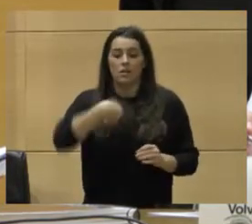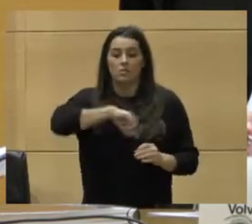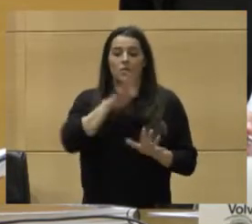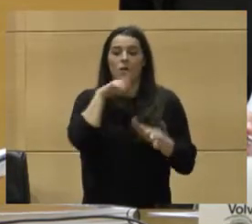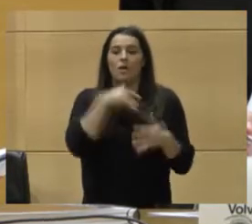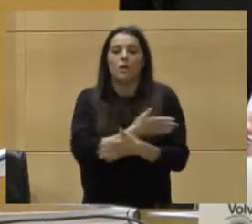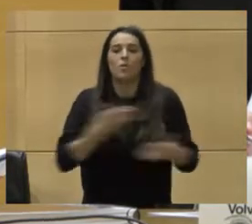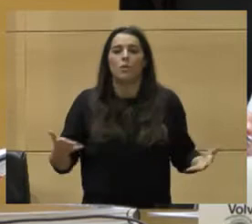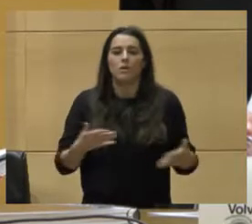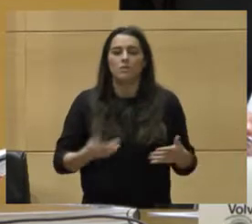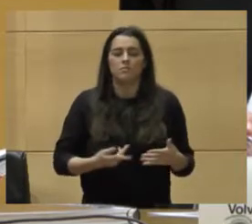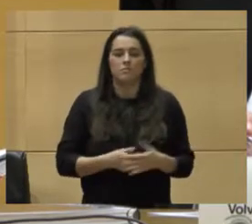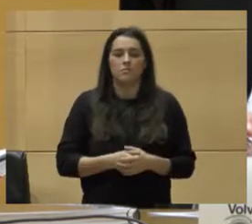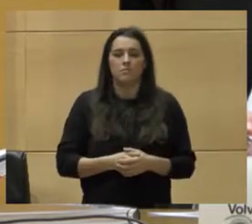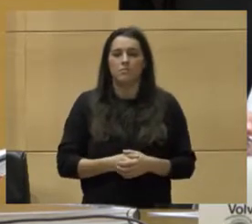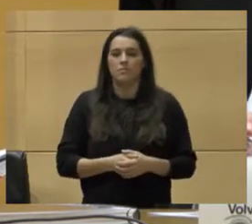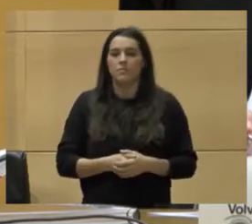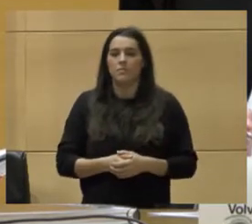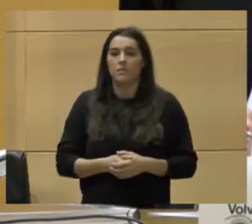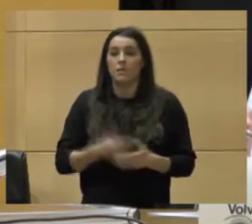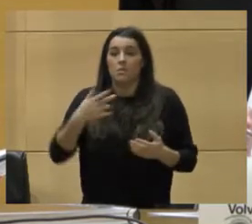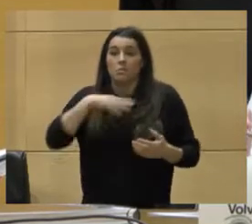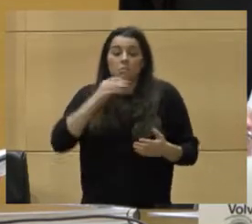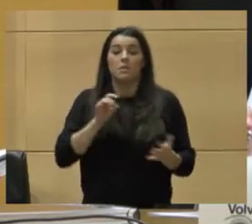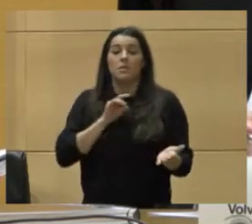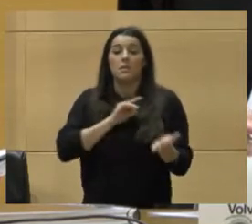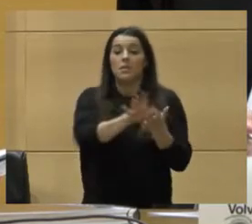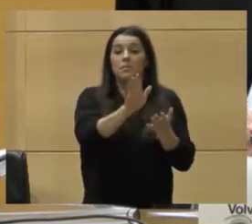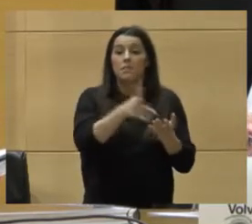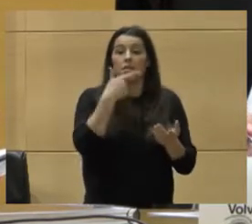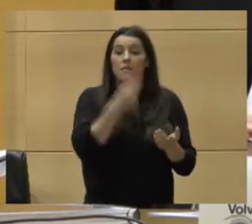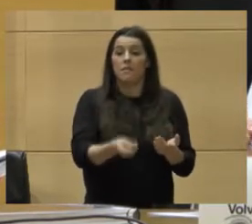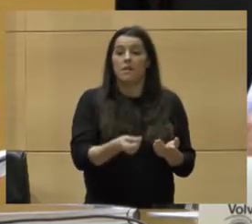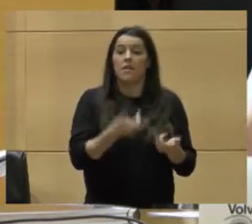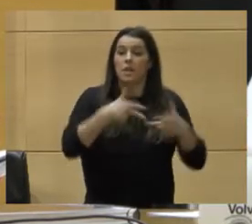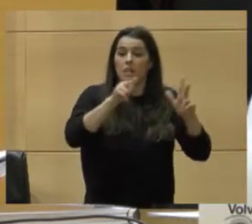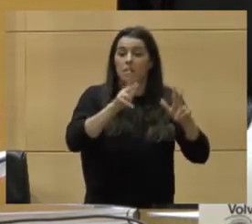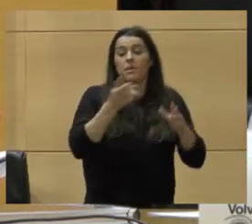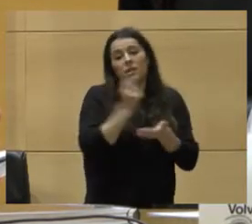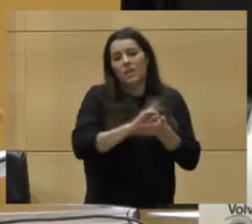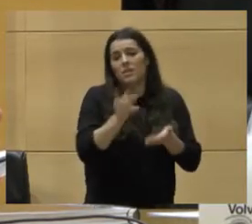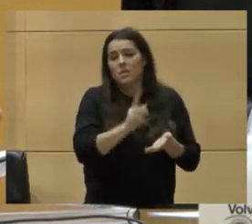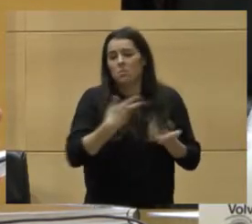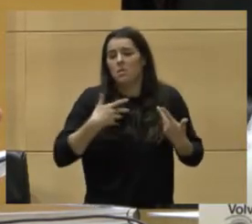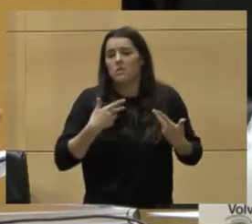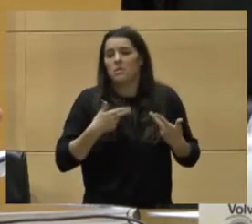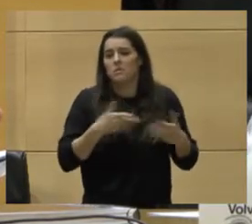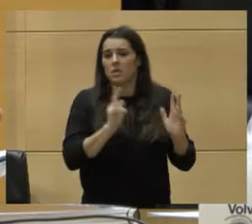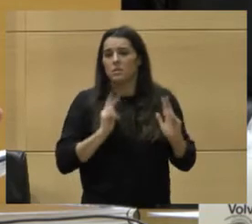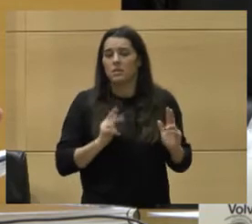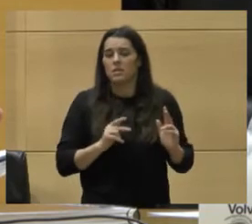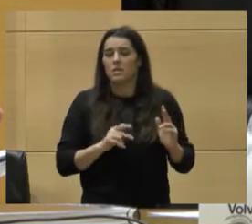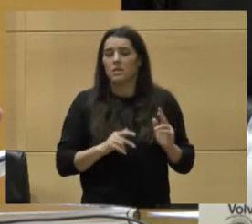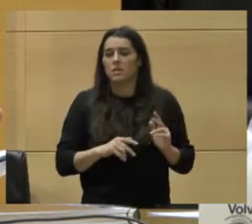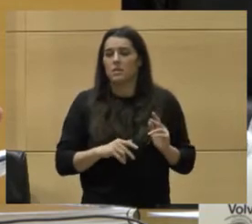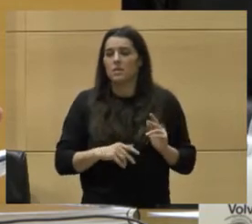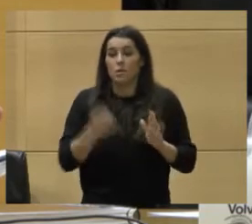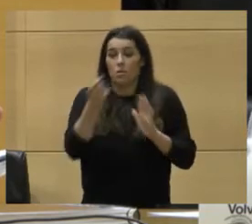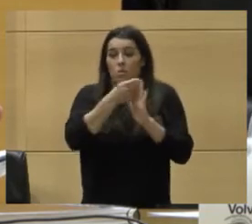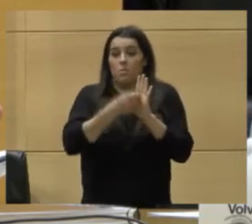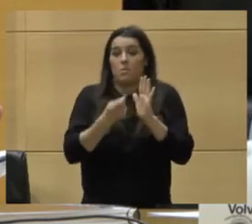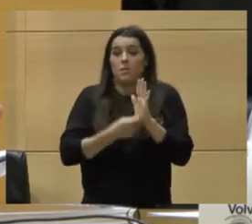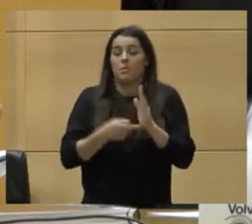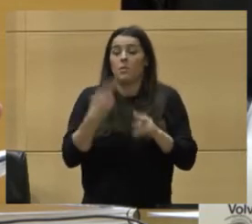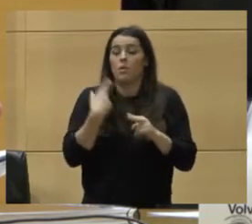encontramos es que el despido es libre aunque no es gratis y que los derechos civiles y políticos están más que puestos en cuestión desde el momento en que los titiriteros